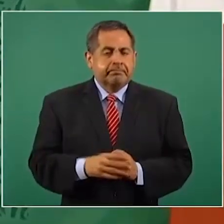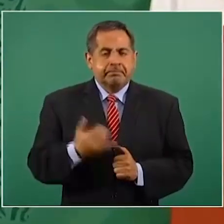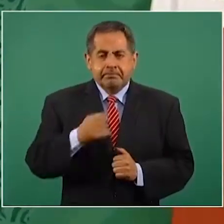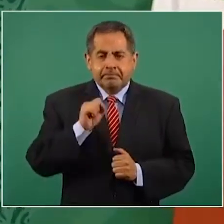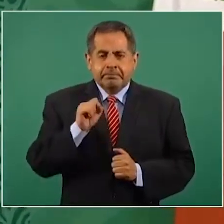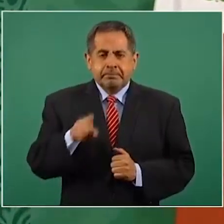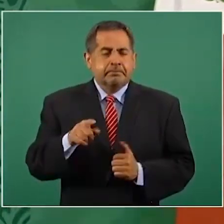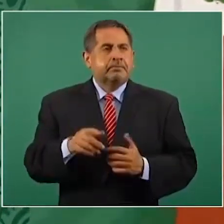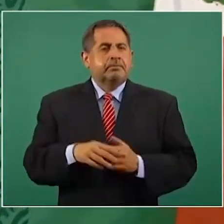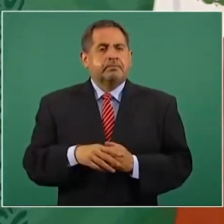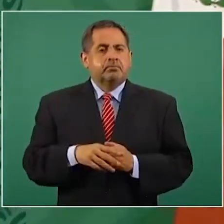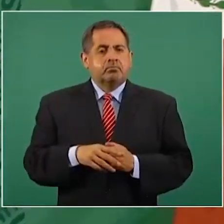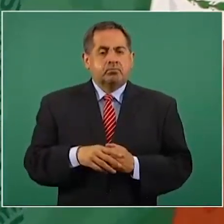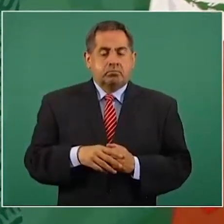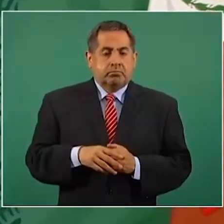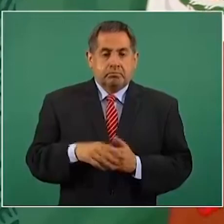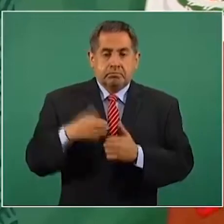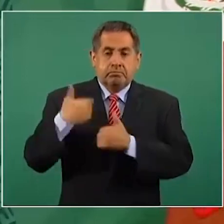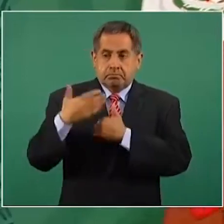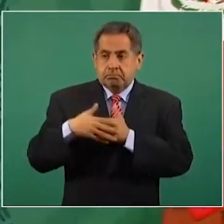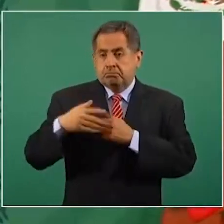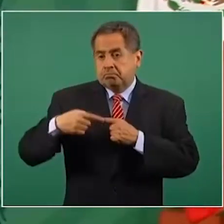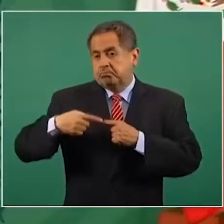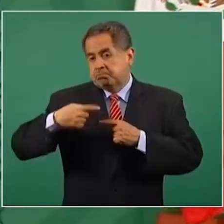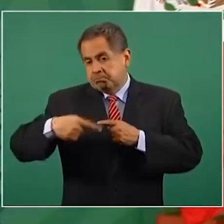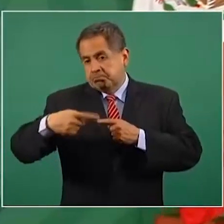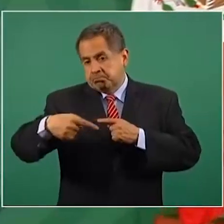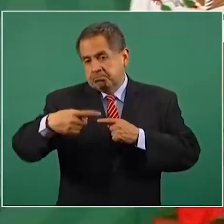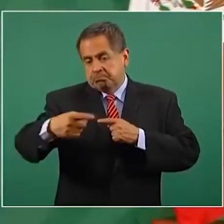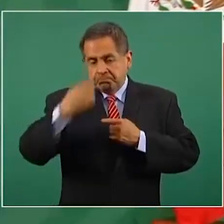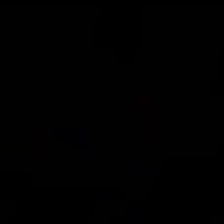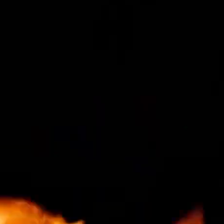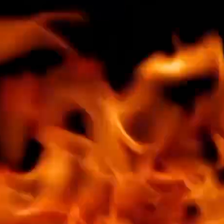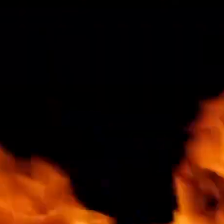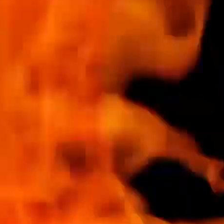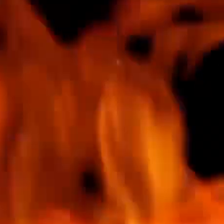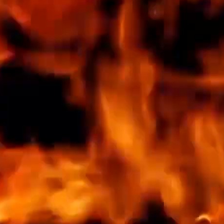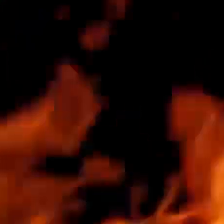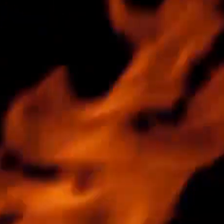me van a estar nada más revisando.